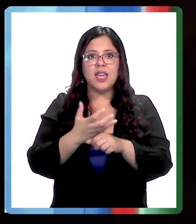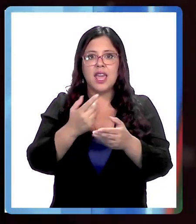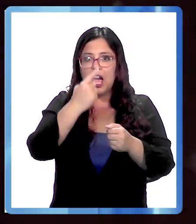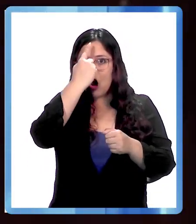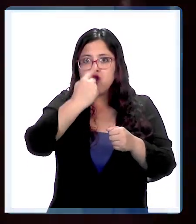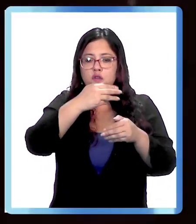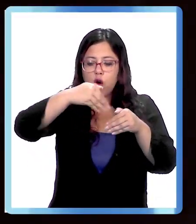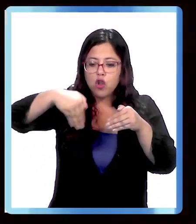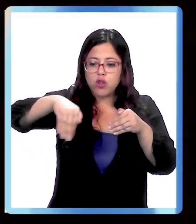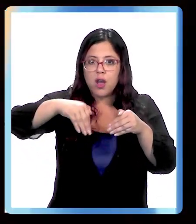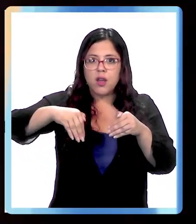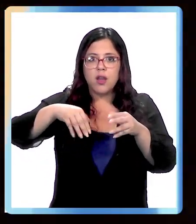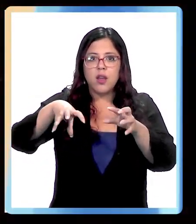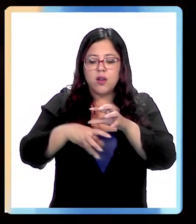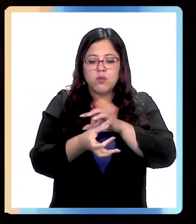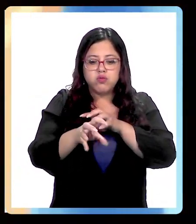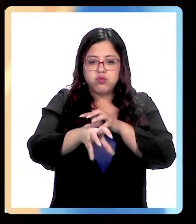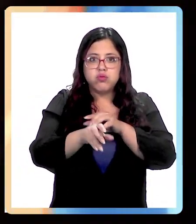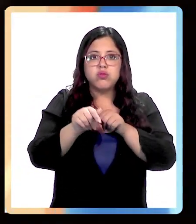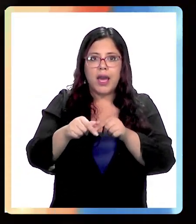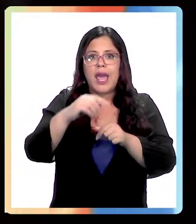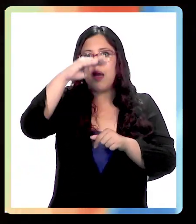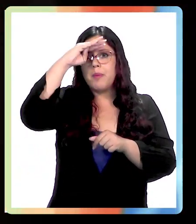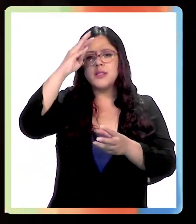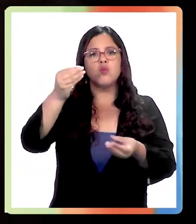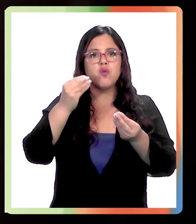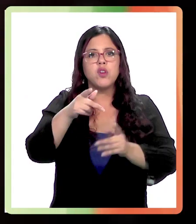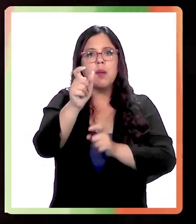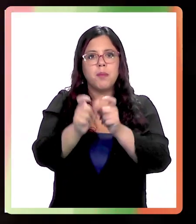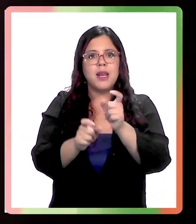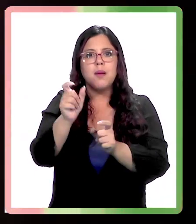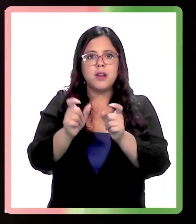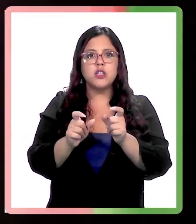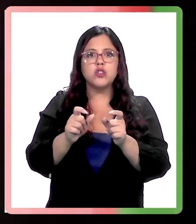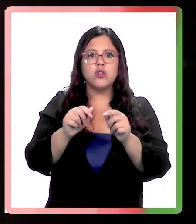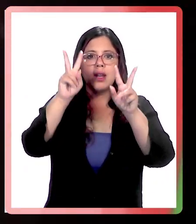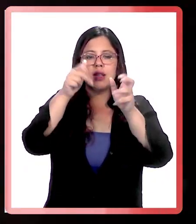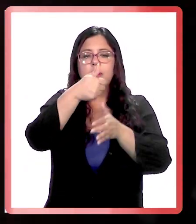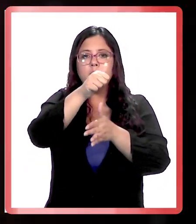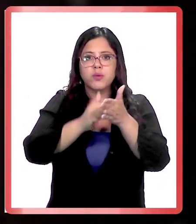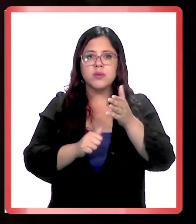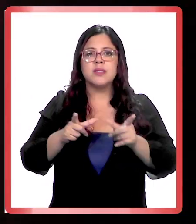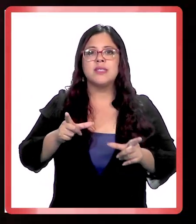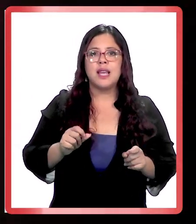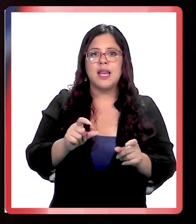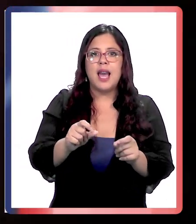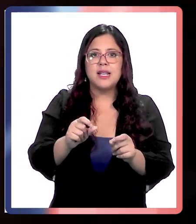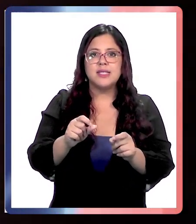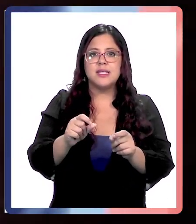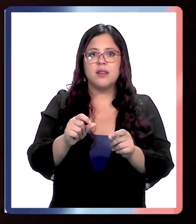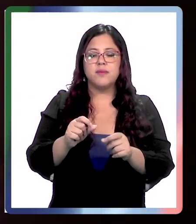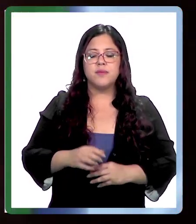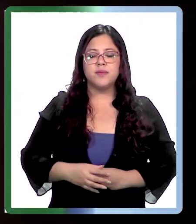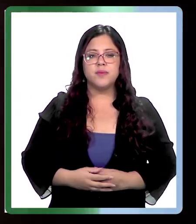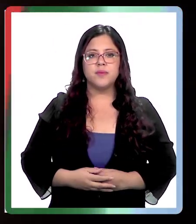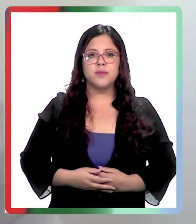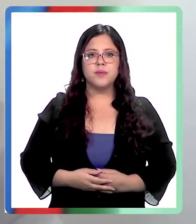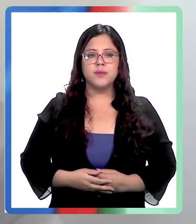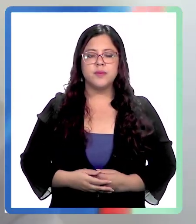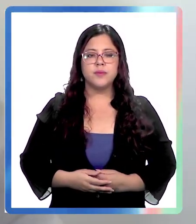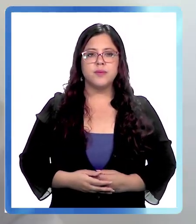y hemos tenido una experiencia bastante buena en los pacientes con cirugía de cáncer colorectal operados por vía